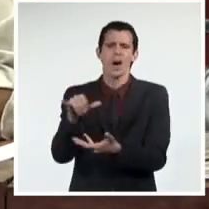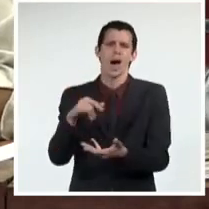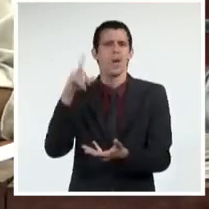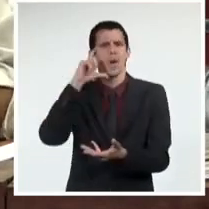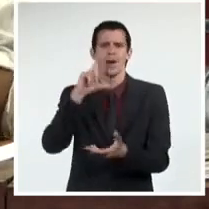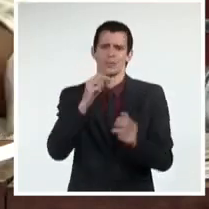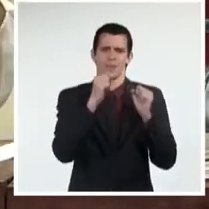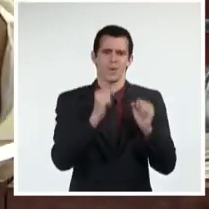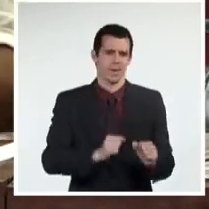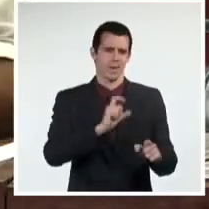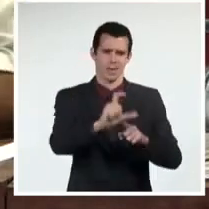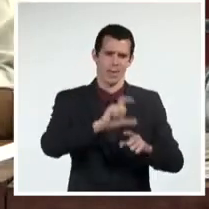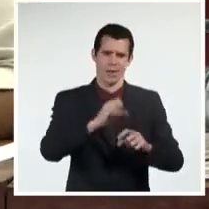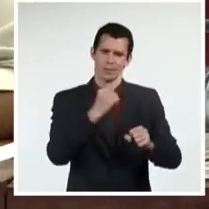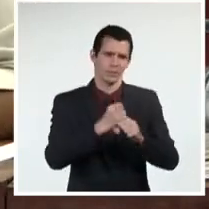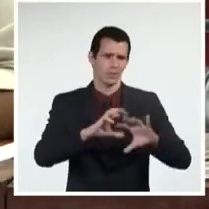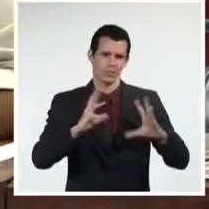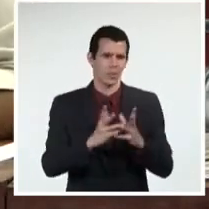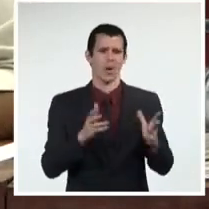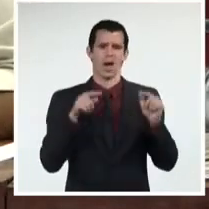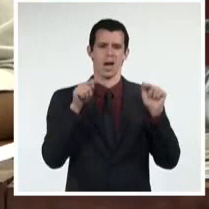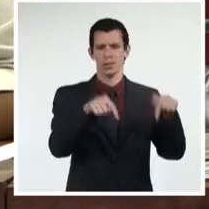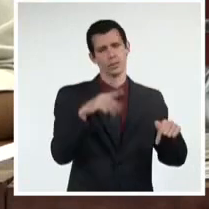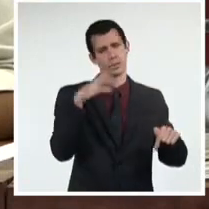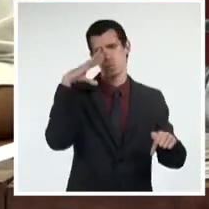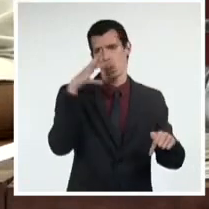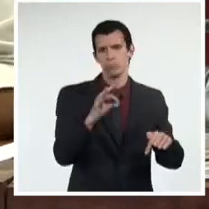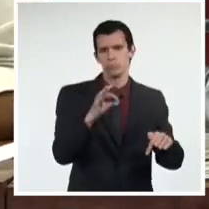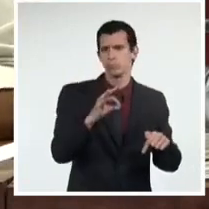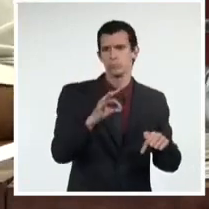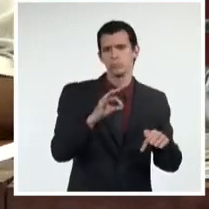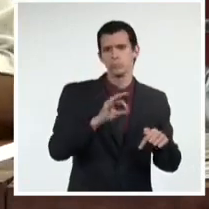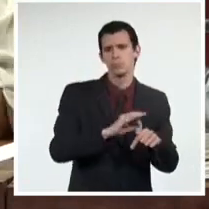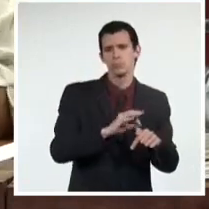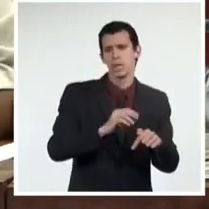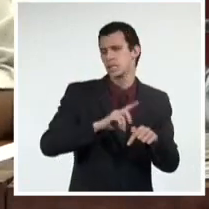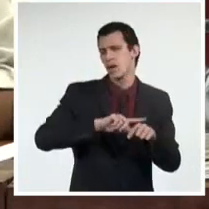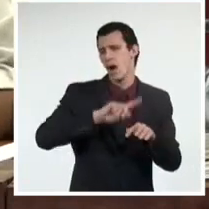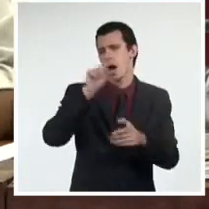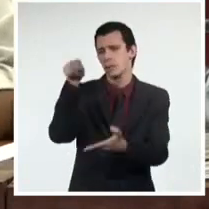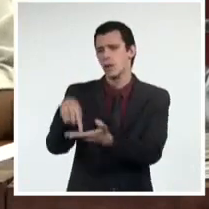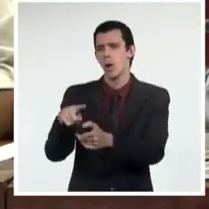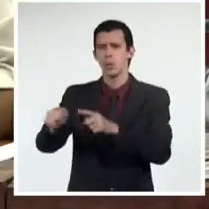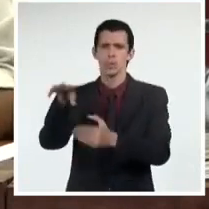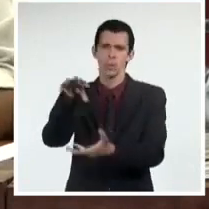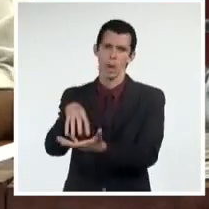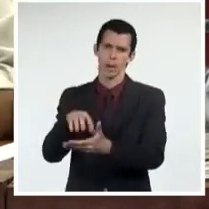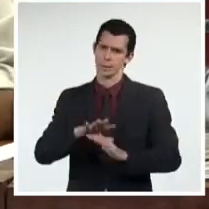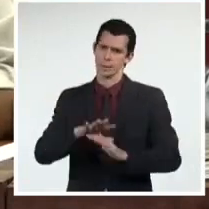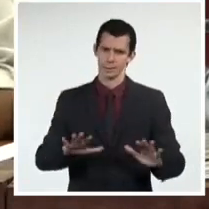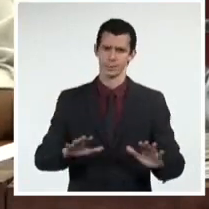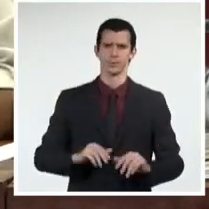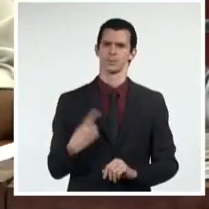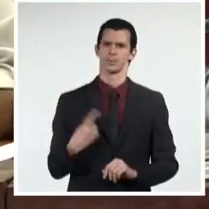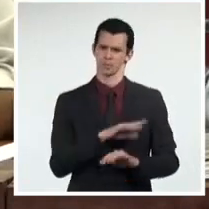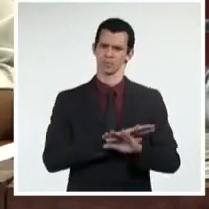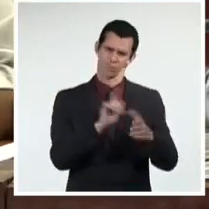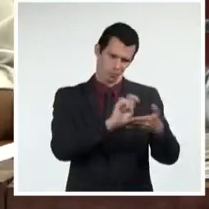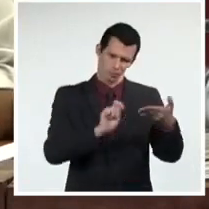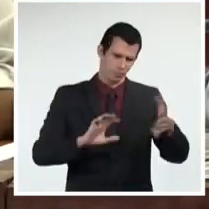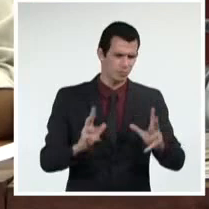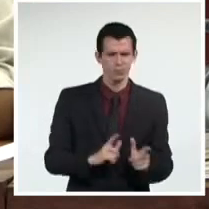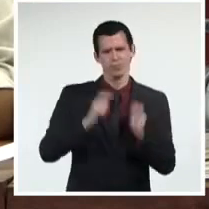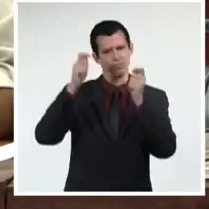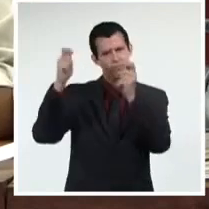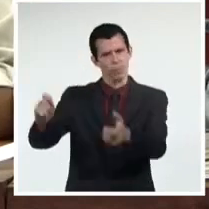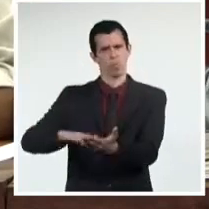importante trabajar con las propuestas que se están presentando hoy, que ya fue llevada, por supuesto, al Buró Político, al Secretariado, y